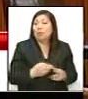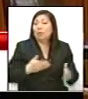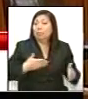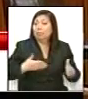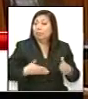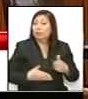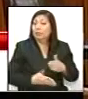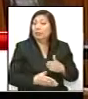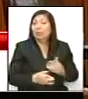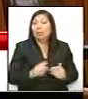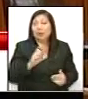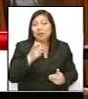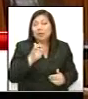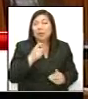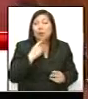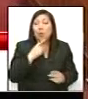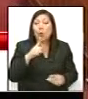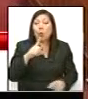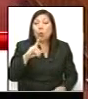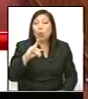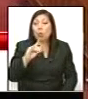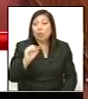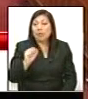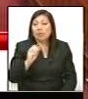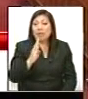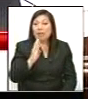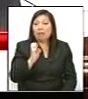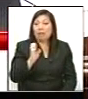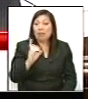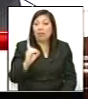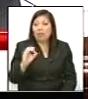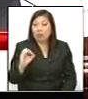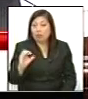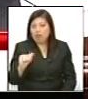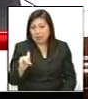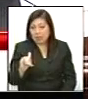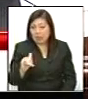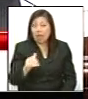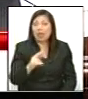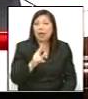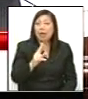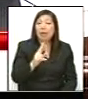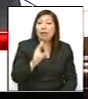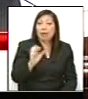República, por Luis Bedoya Reyes. Muchas gracias, presidente. Tiene la palabra el congresista Mulder.